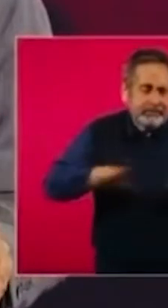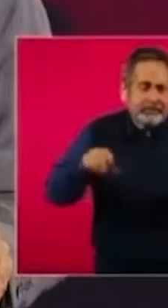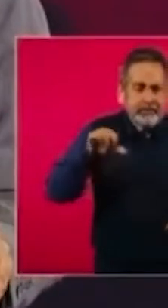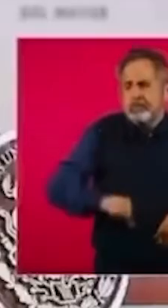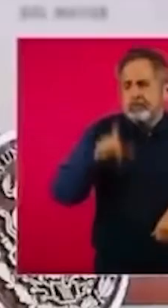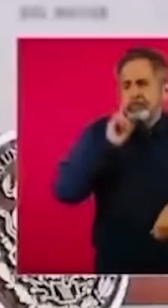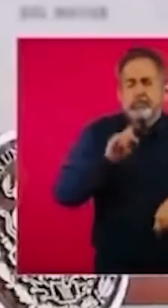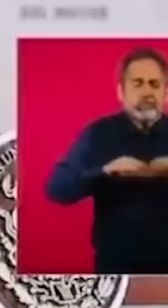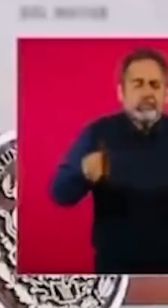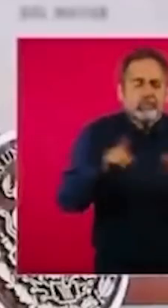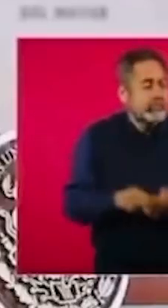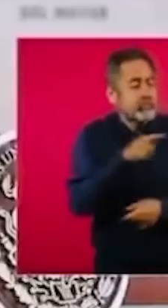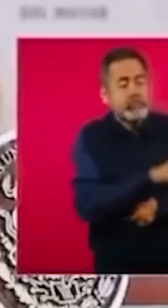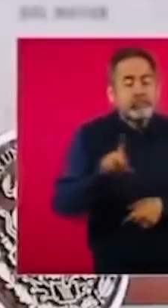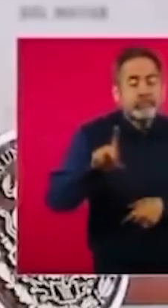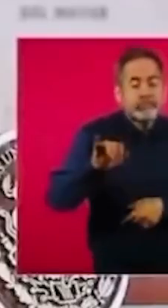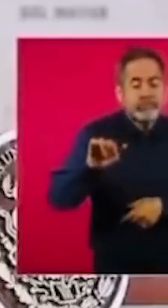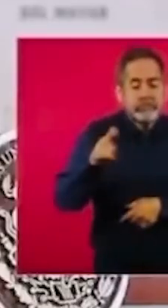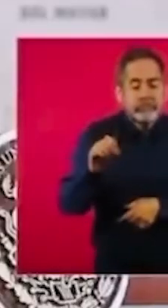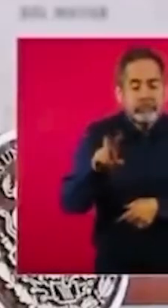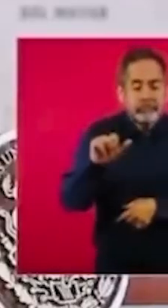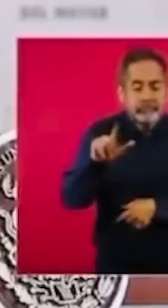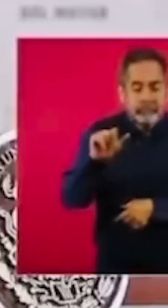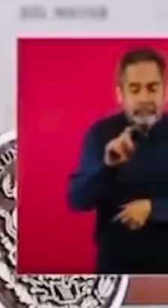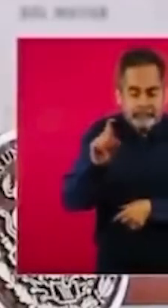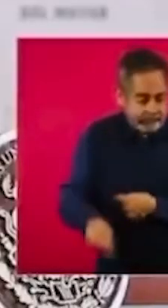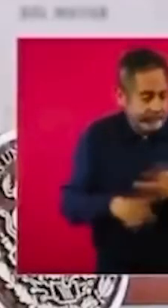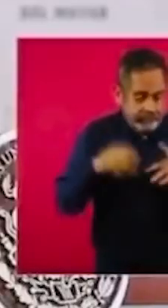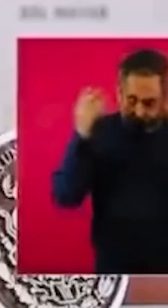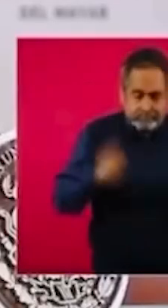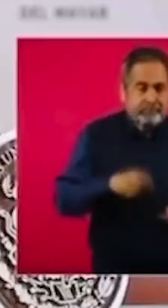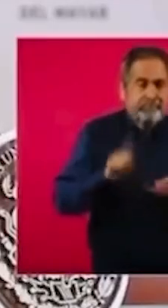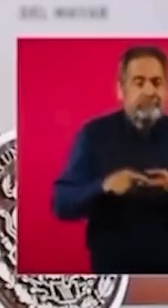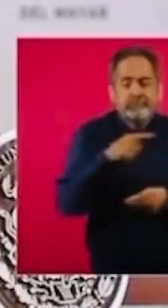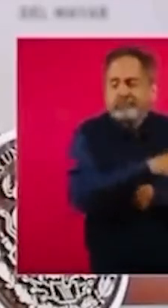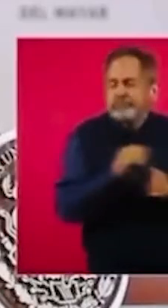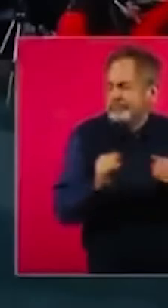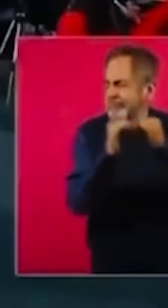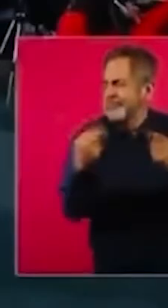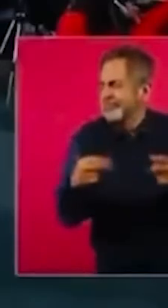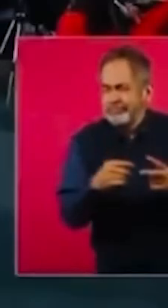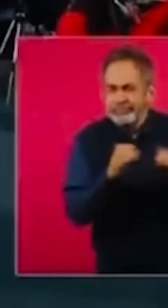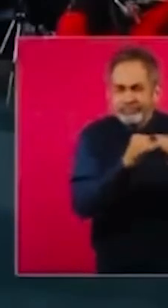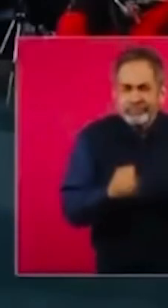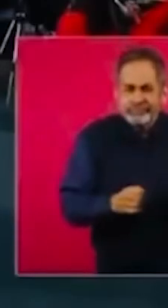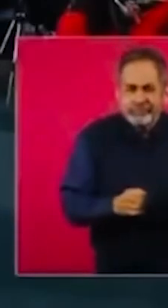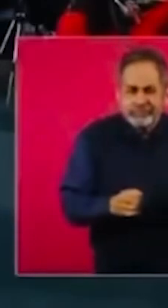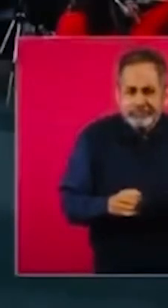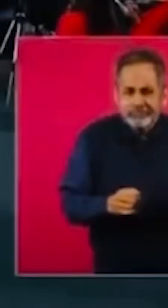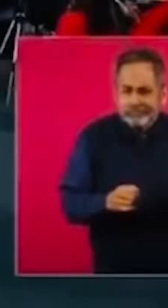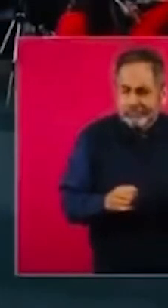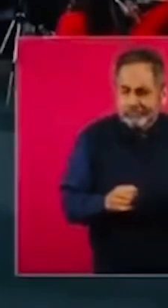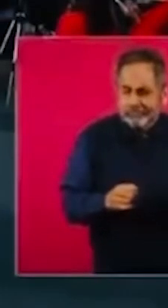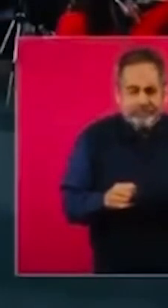el artículo 135 de la Constitución se pueden llevar a cabo reformas a esta cuando cuente con una aprobación